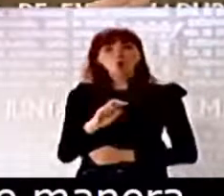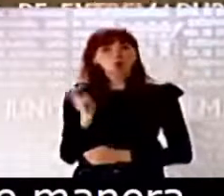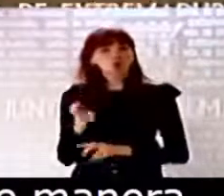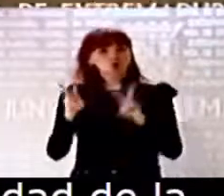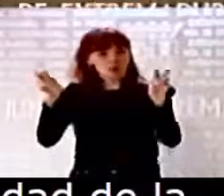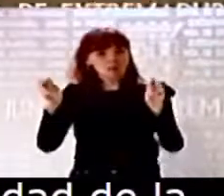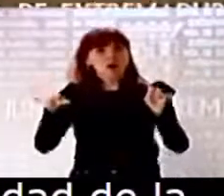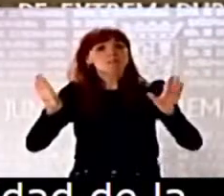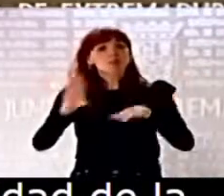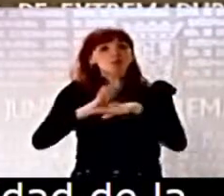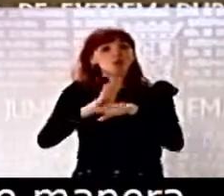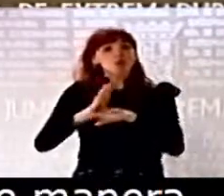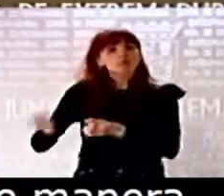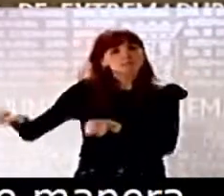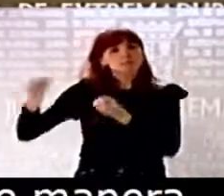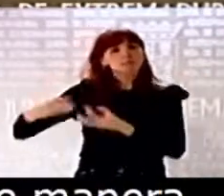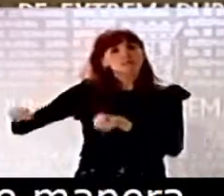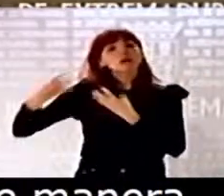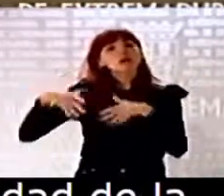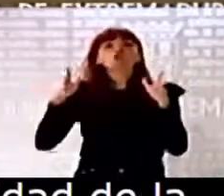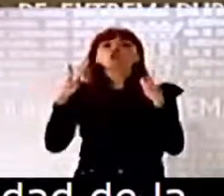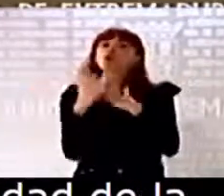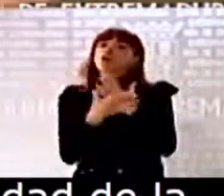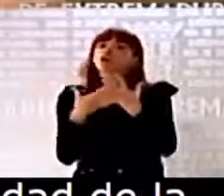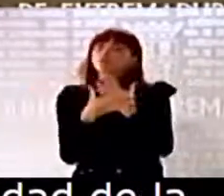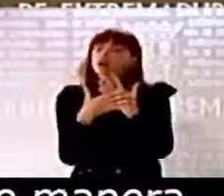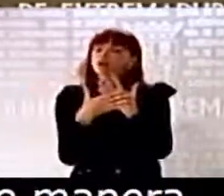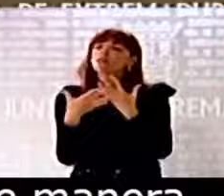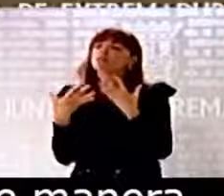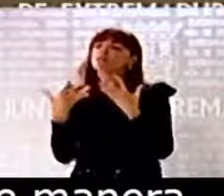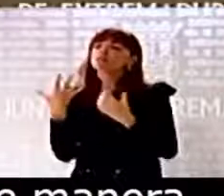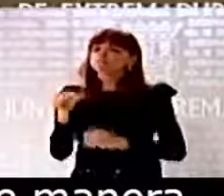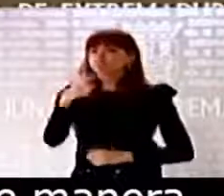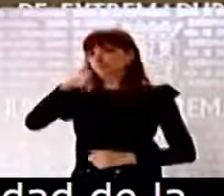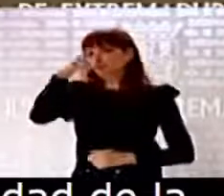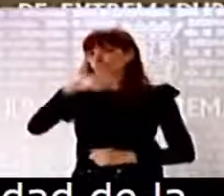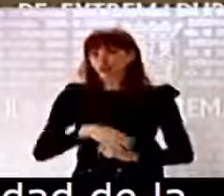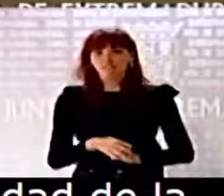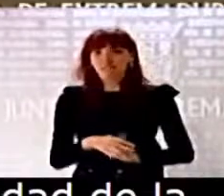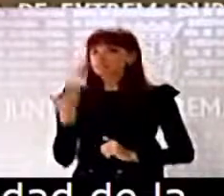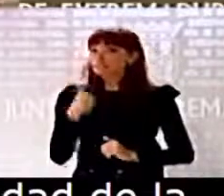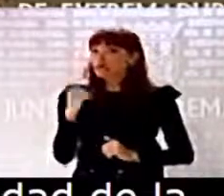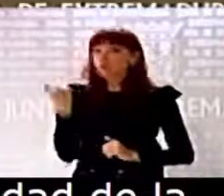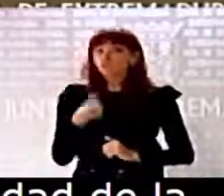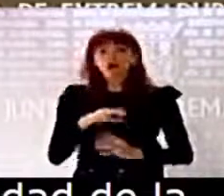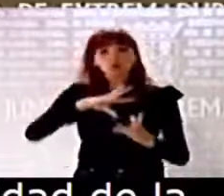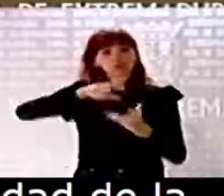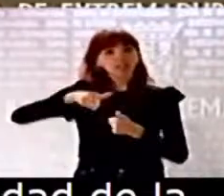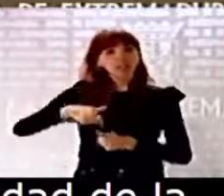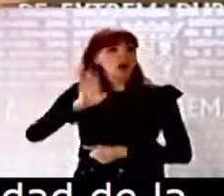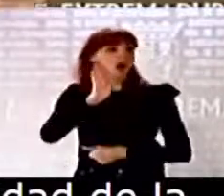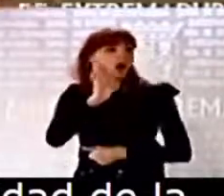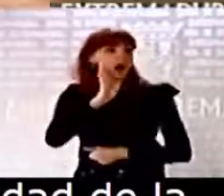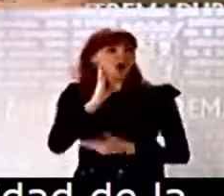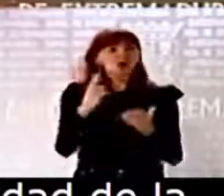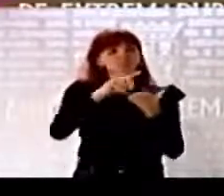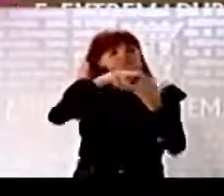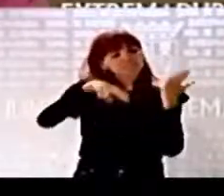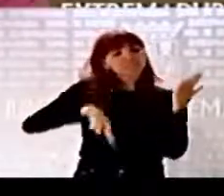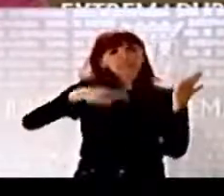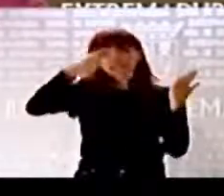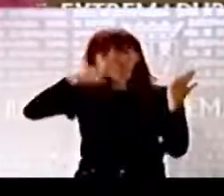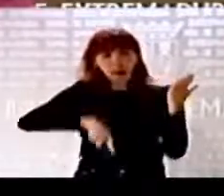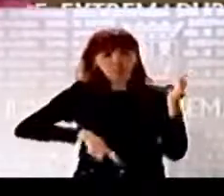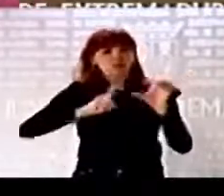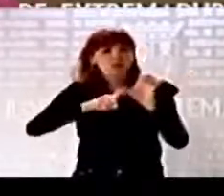consejero lo que nos ha informado en el Consejo de Gobierno es lo que ustedes ya saben, lo que hemos podido leer en los teletipos de ayer, del posicionamiento de